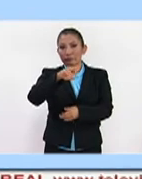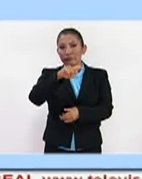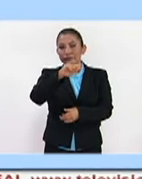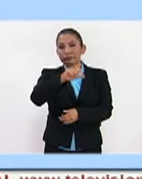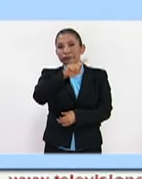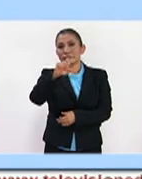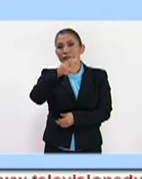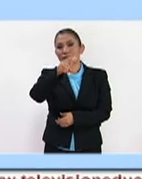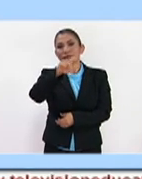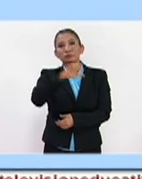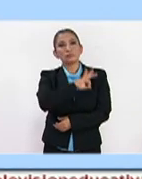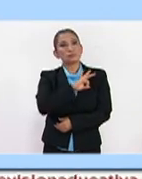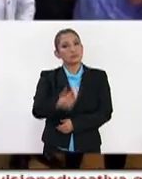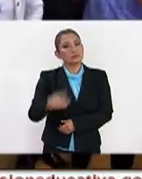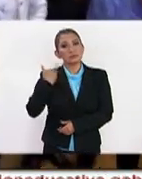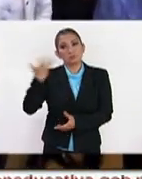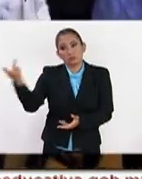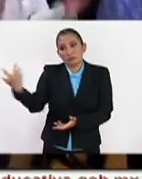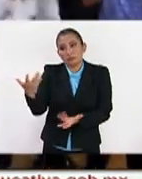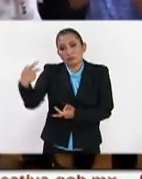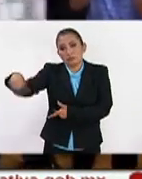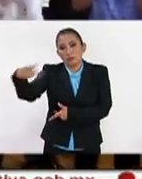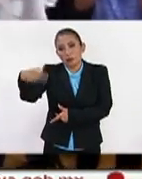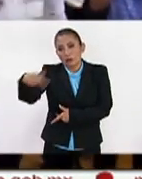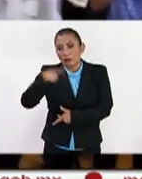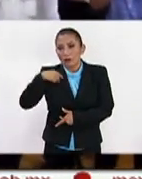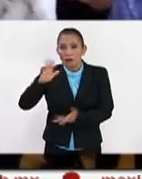Zavala podría realizar los actos